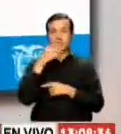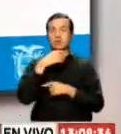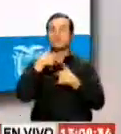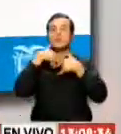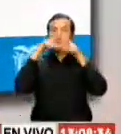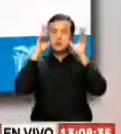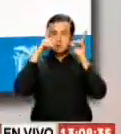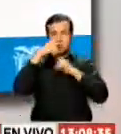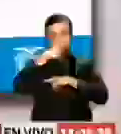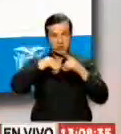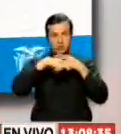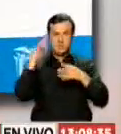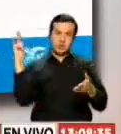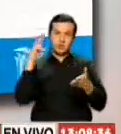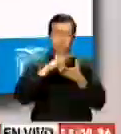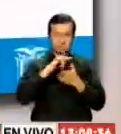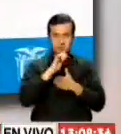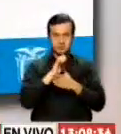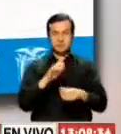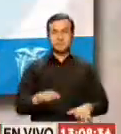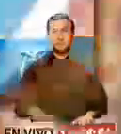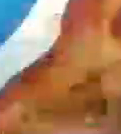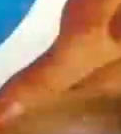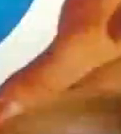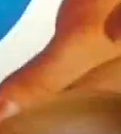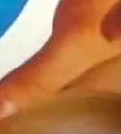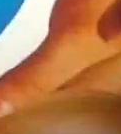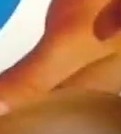diciembre. César García, Telediario.